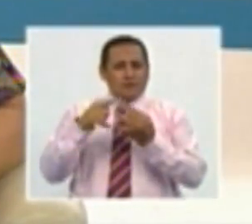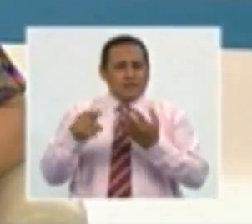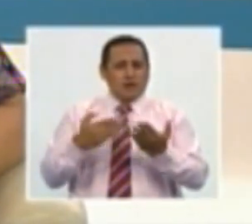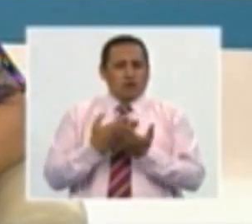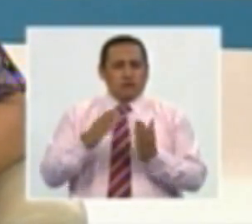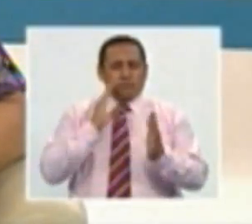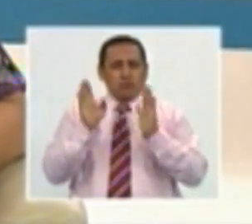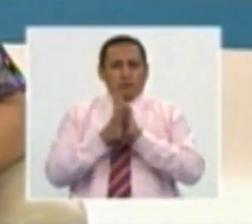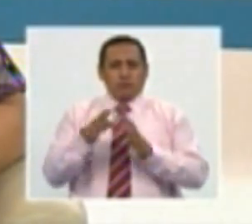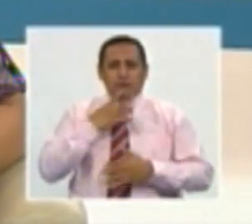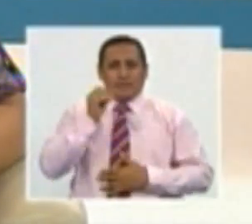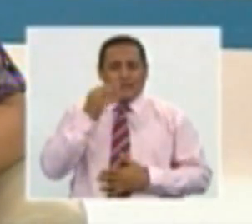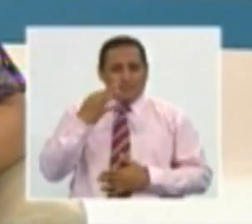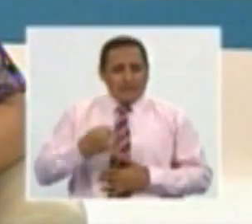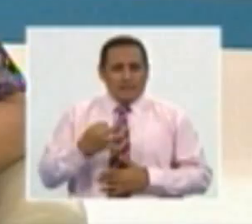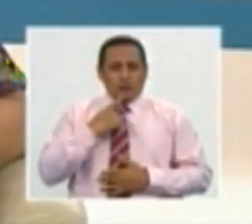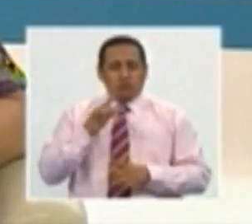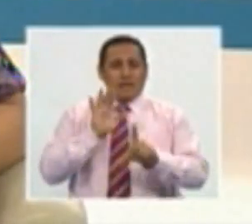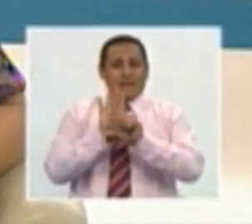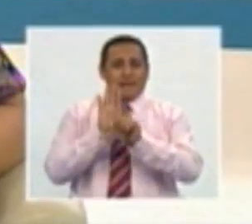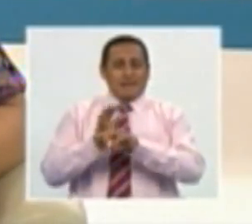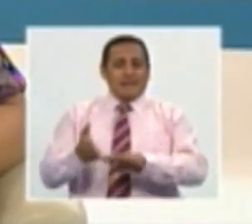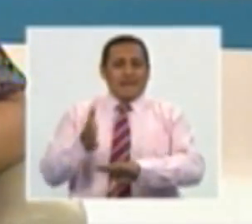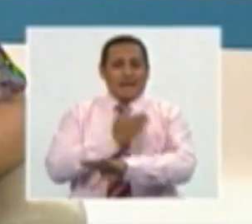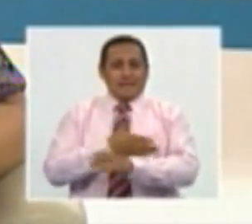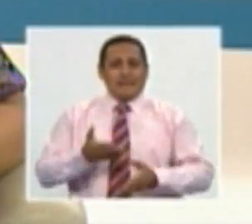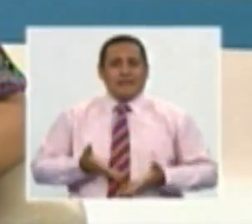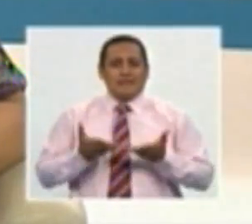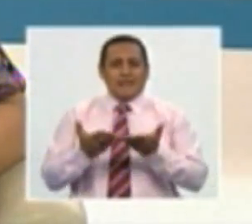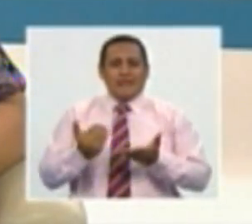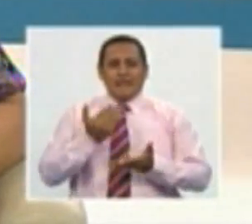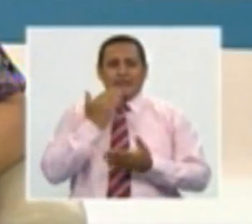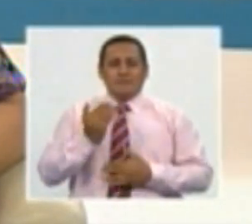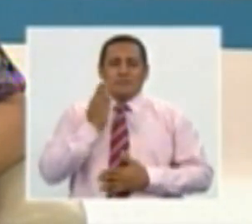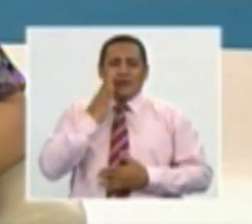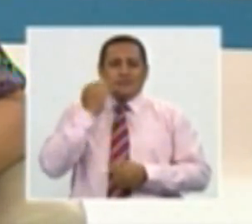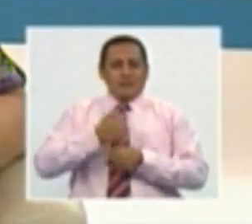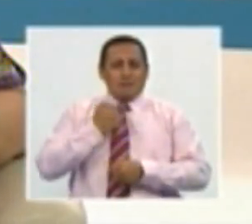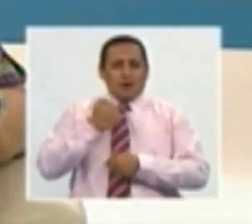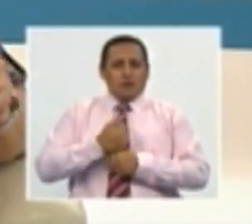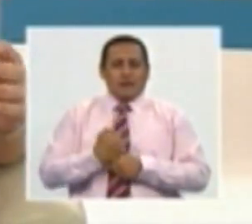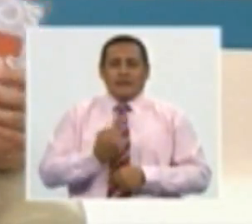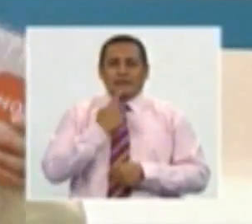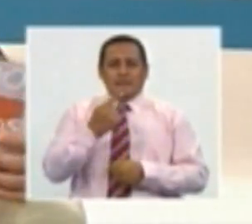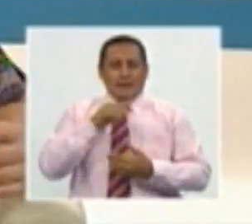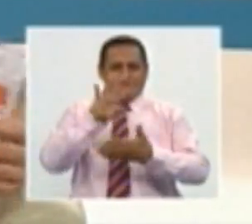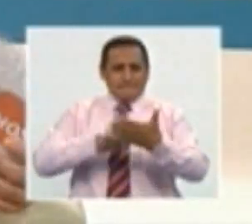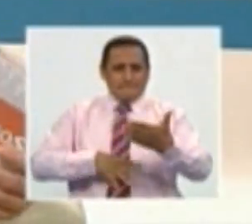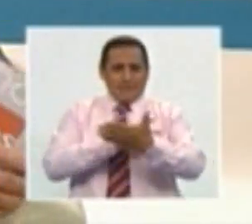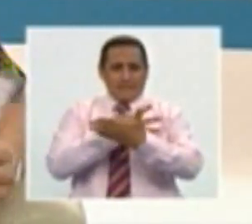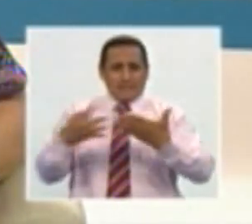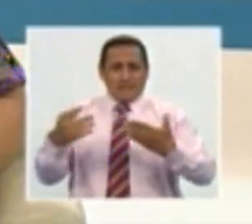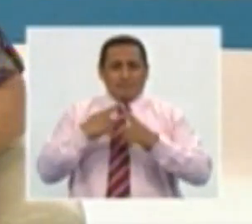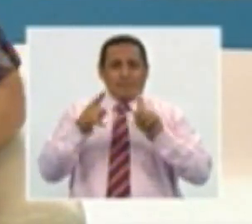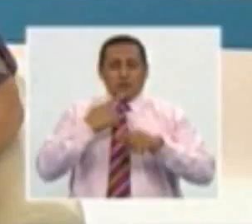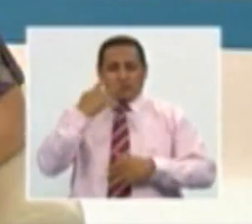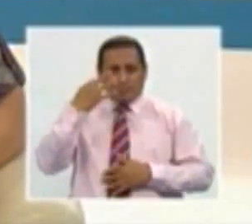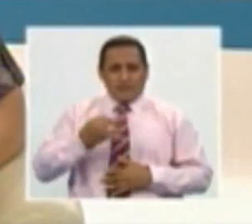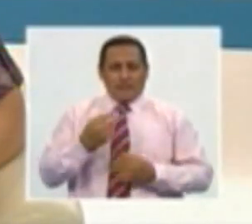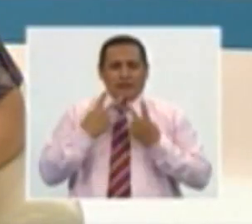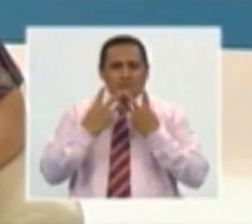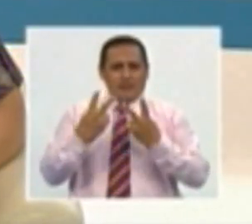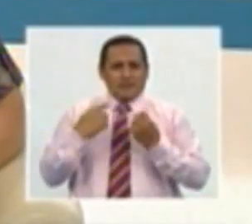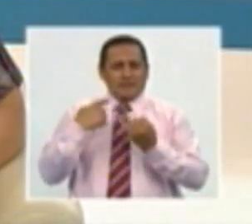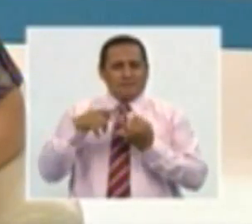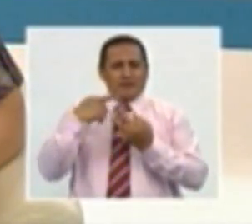como por ejemplo, en realidad esta es una ley que en principio le asiste a las madres trabajadoras que están en planilla, pero lo cierto es que hay